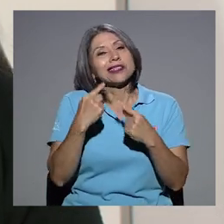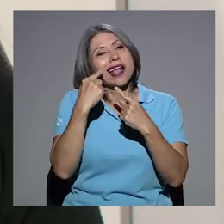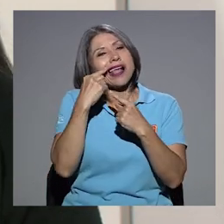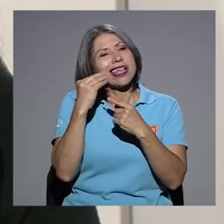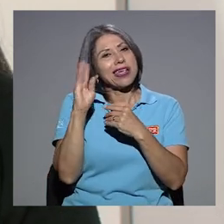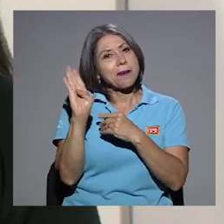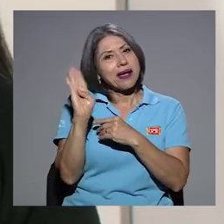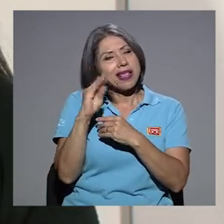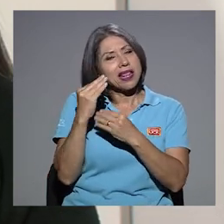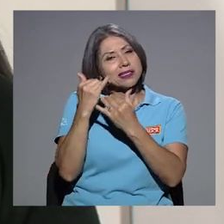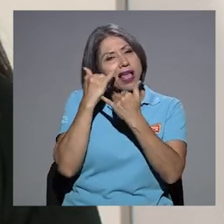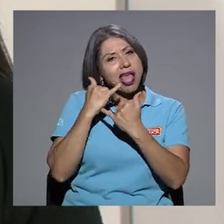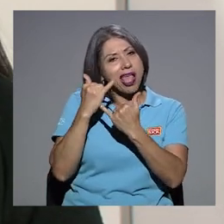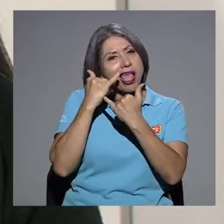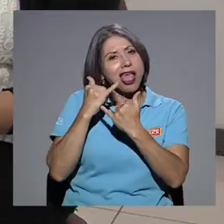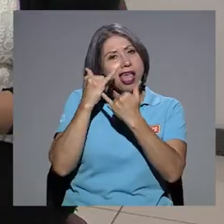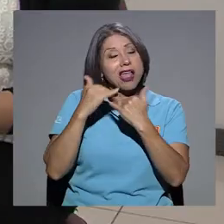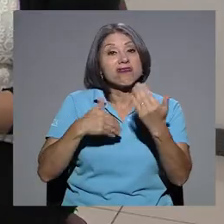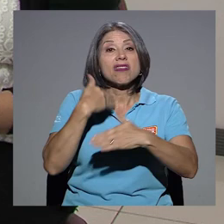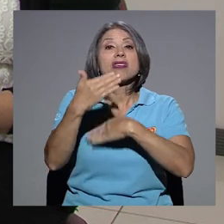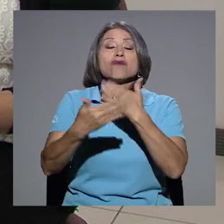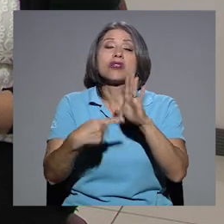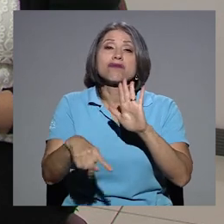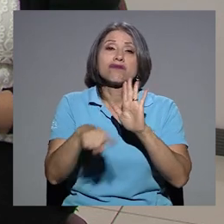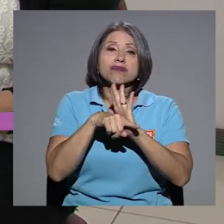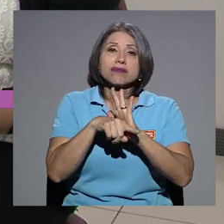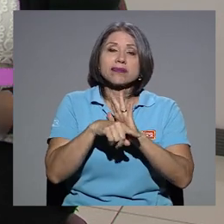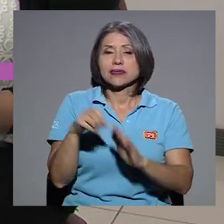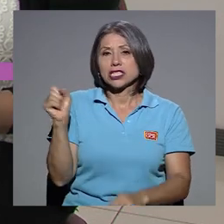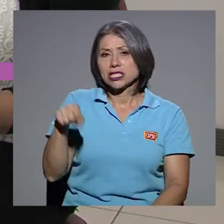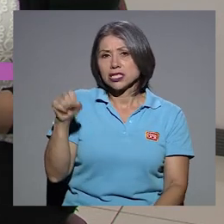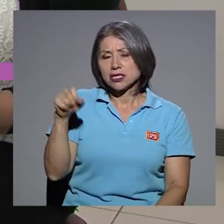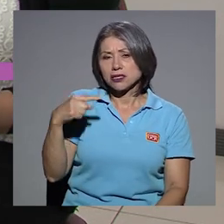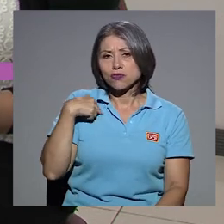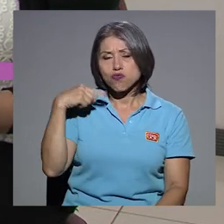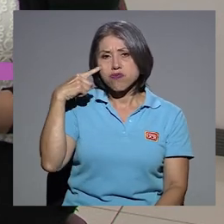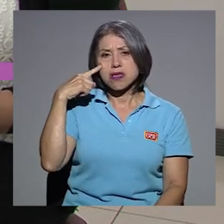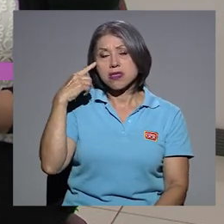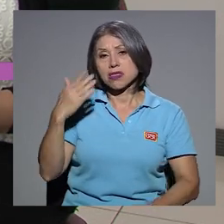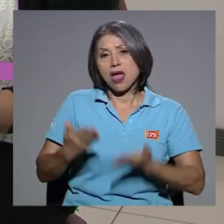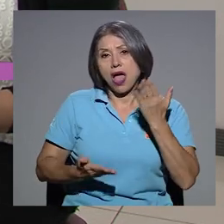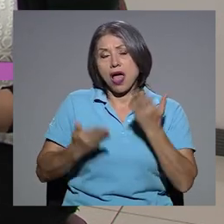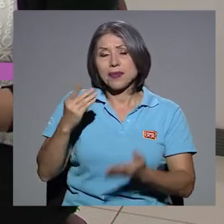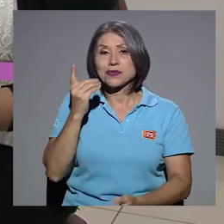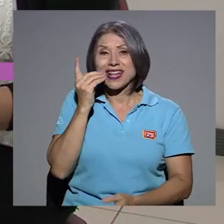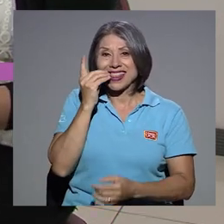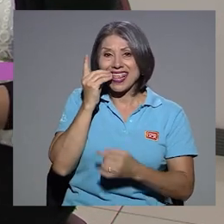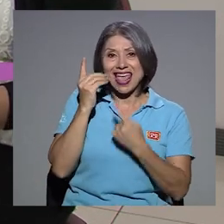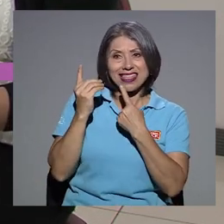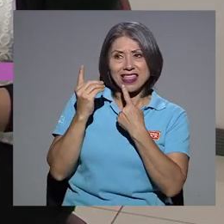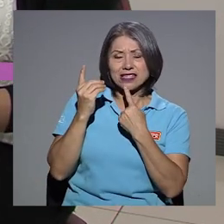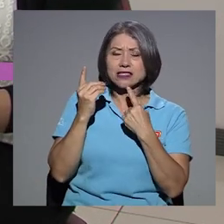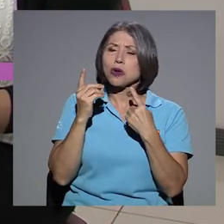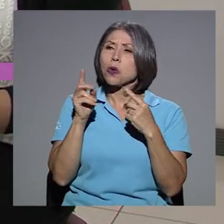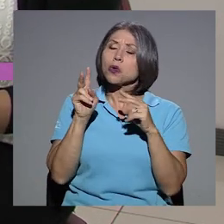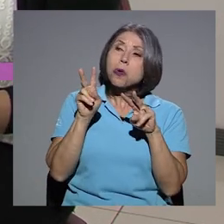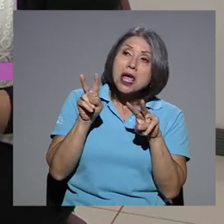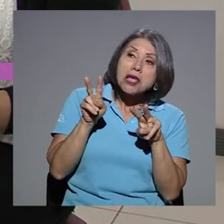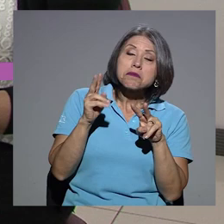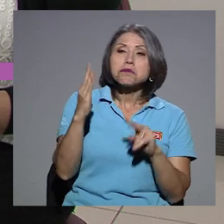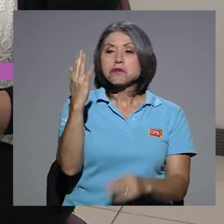que nos van produciendo daño. Sí, me imagino que tal vez pueda ser porque los dientes en sí uno los ve de